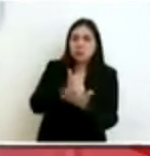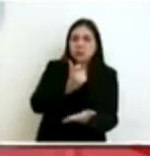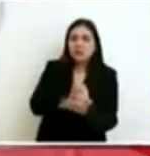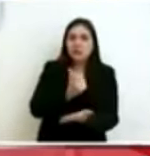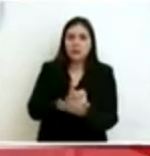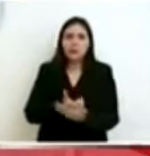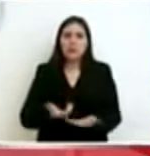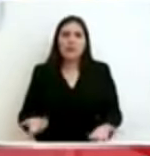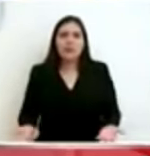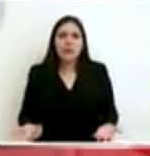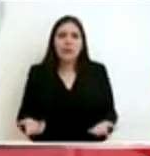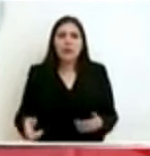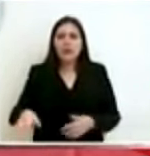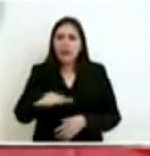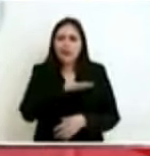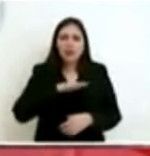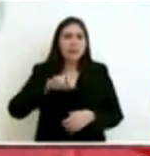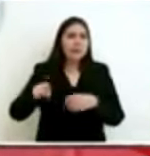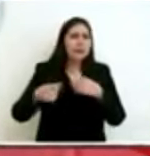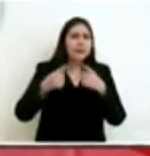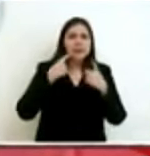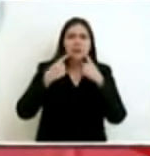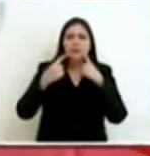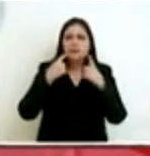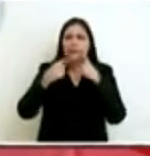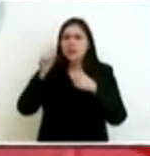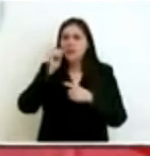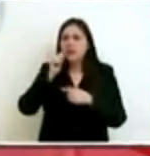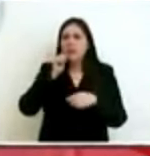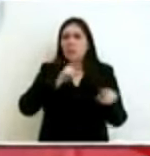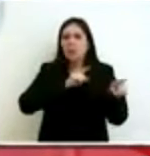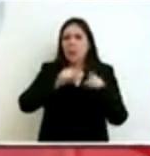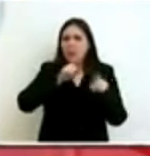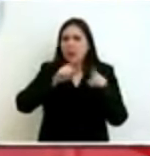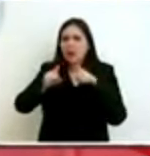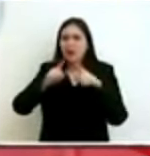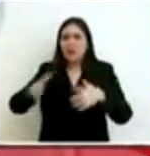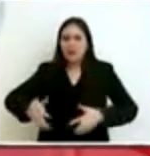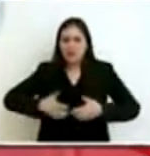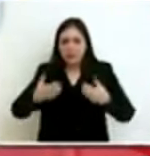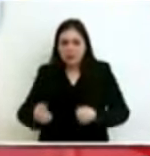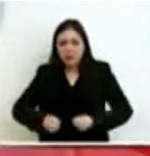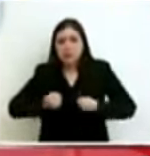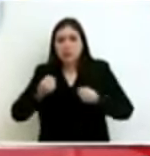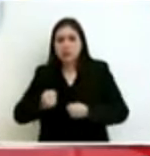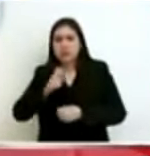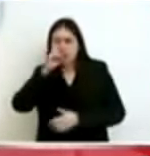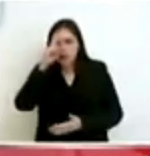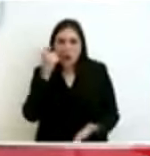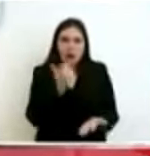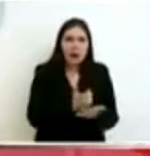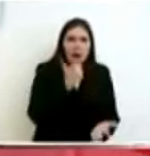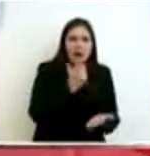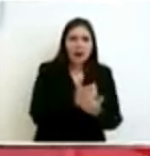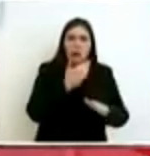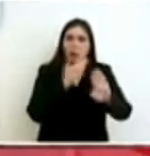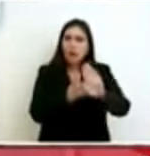debate público permeado por la sinrazón de los calificativos, de las injurias, de las amenazas de destrucción de imagen